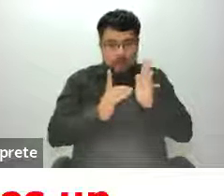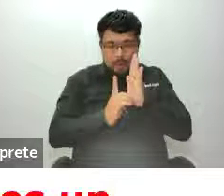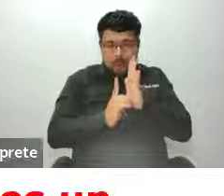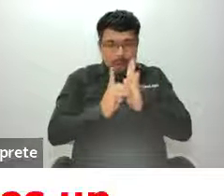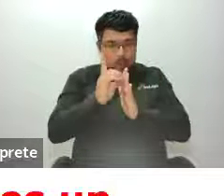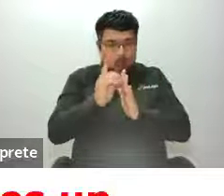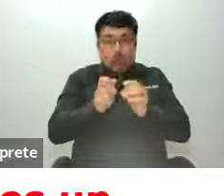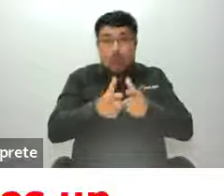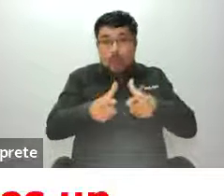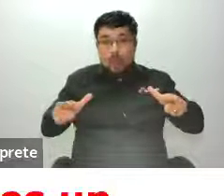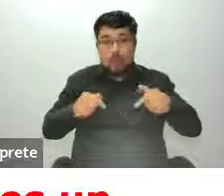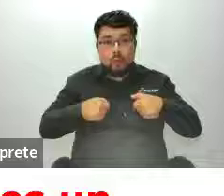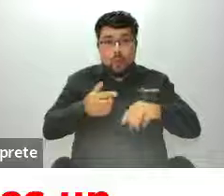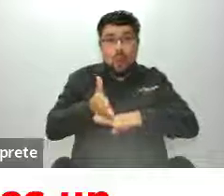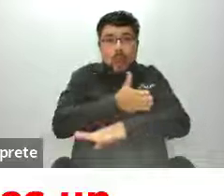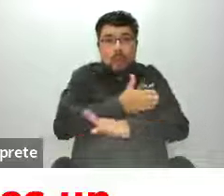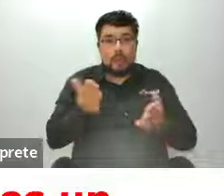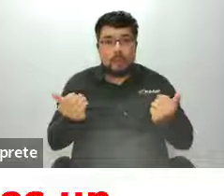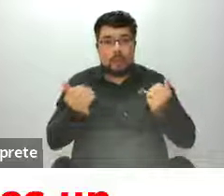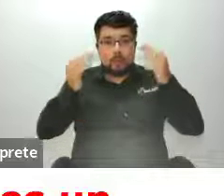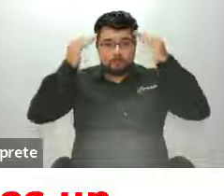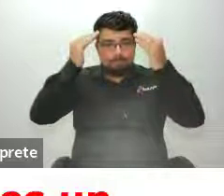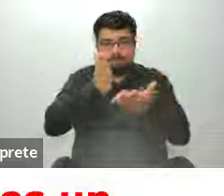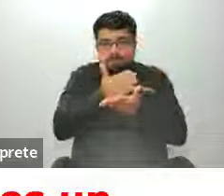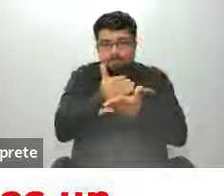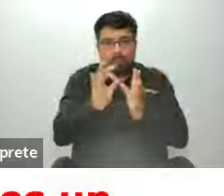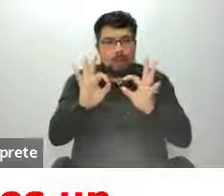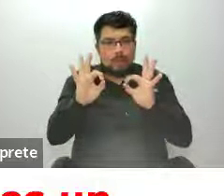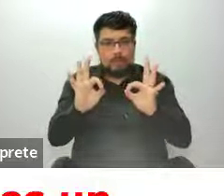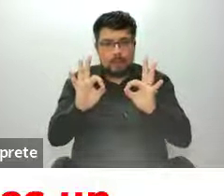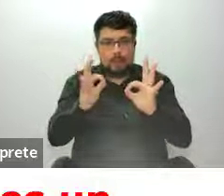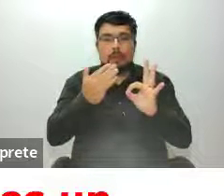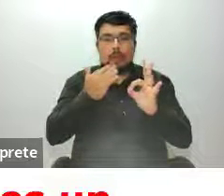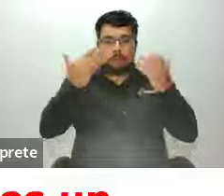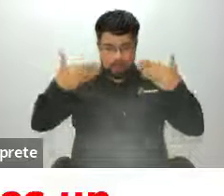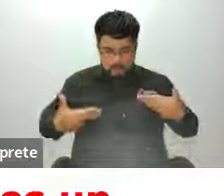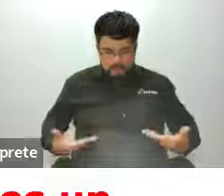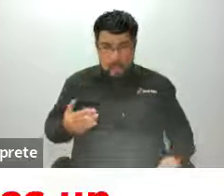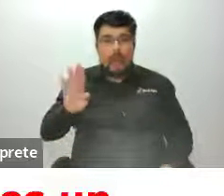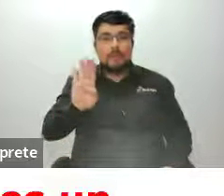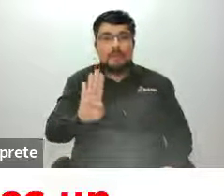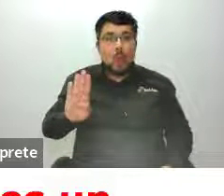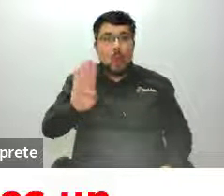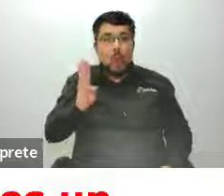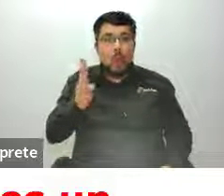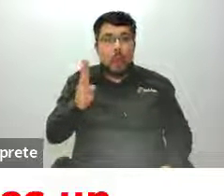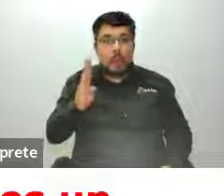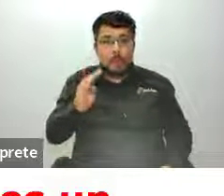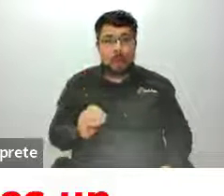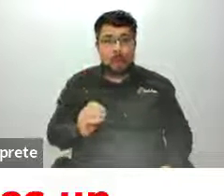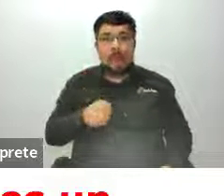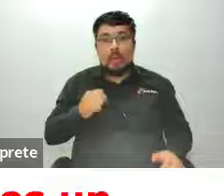neurológicamente, biológicamente y tener una suficiente o potencial entrada de